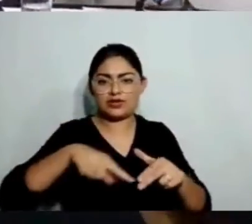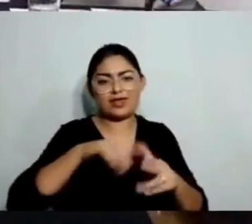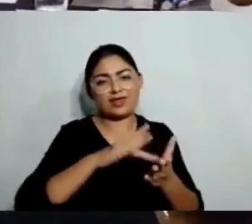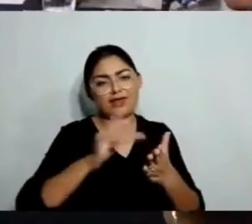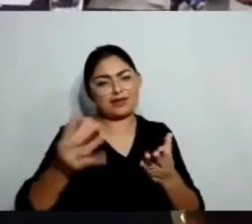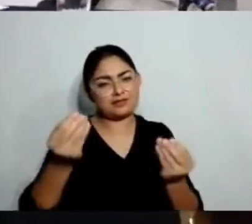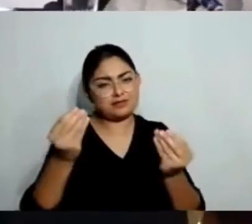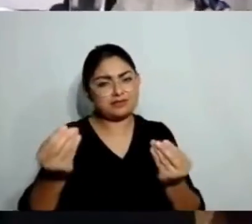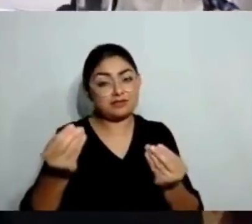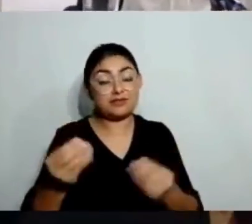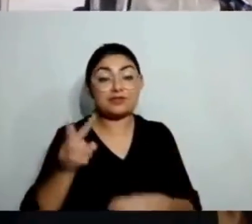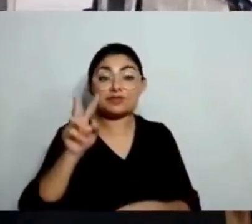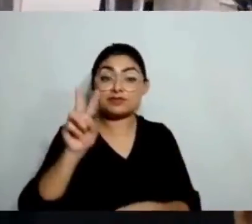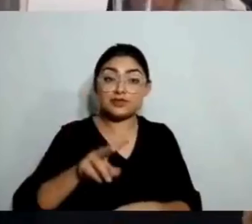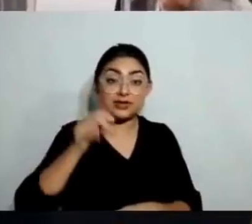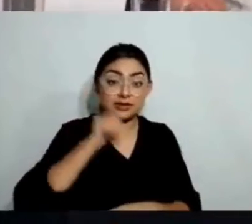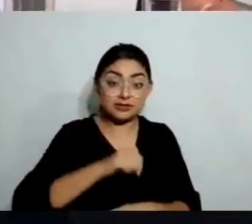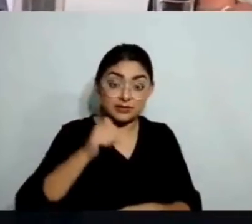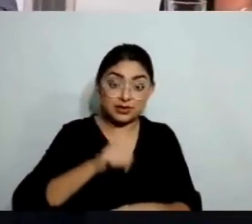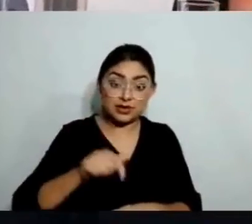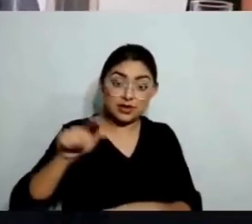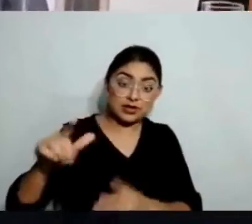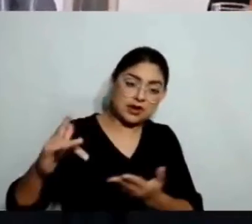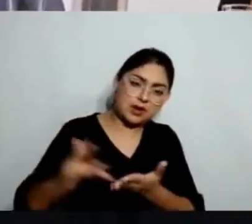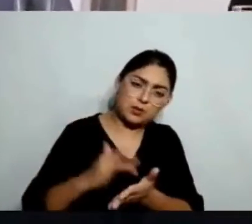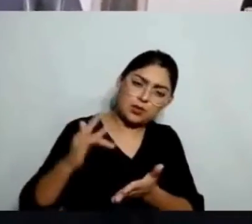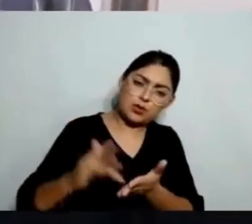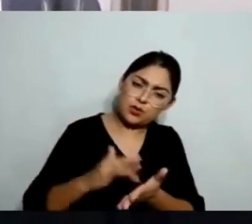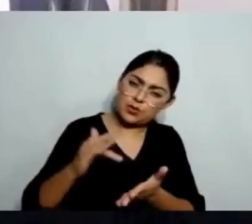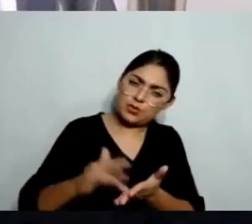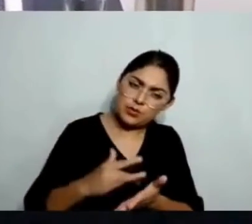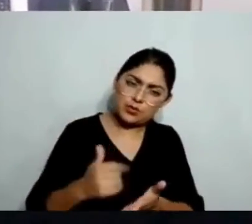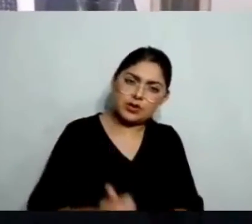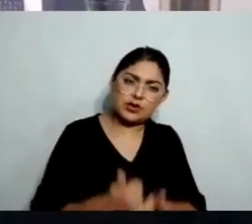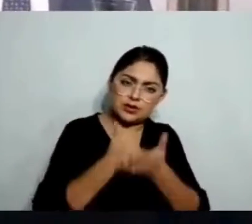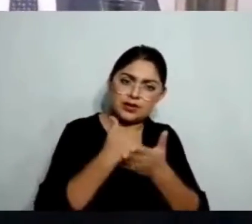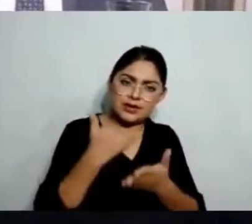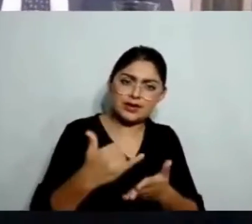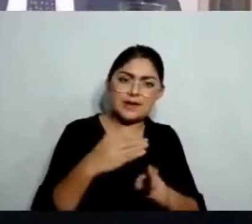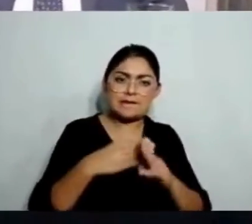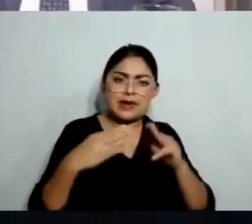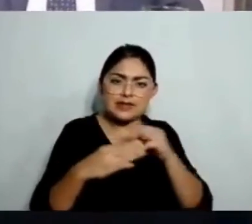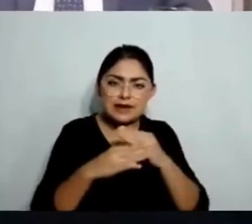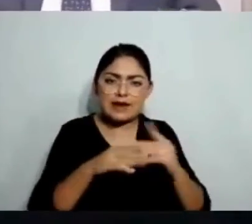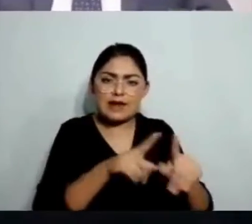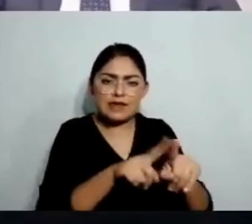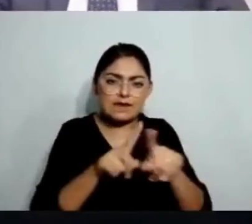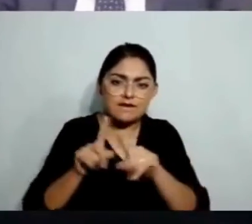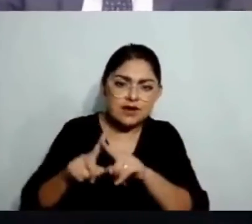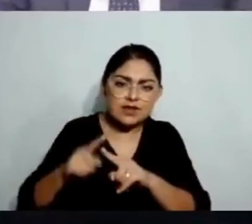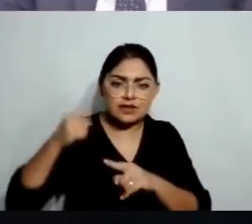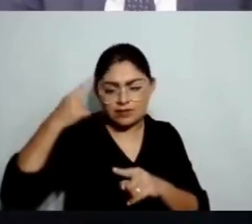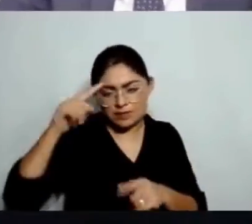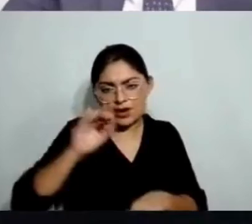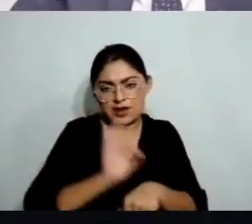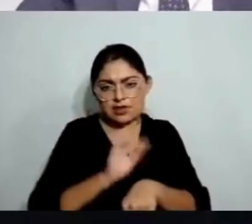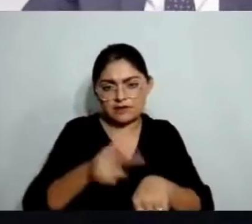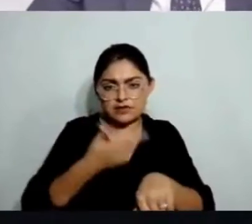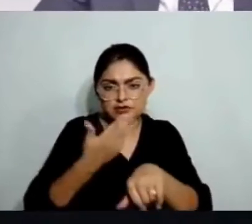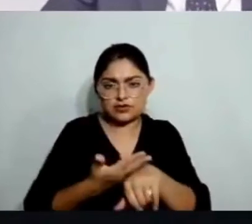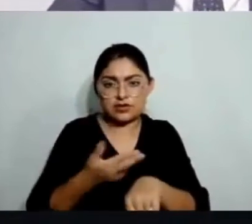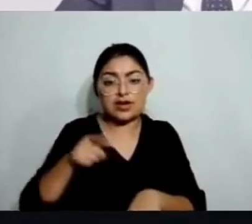aliada y Y que además ha puesto a disposición de la defensa muchos de los materiales y y espacios que han construido desde la corte y siempre